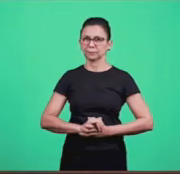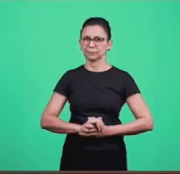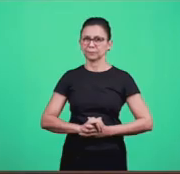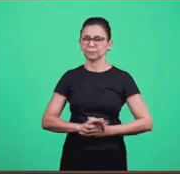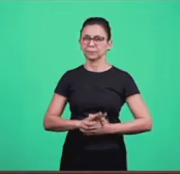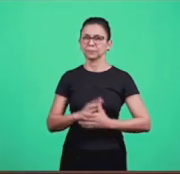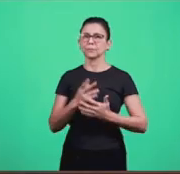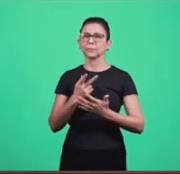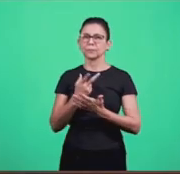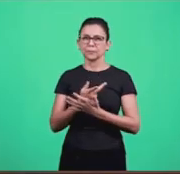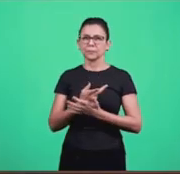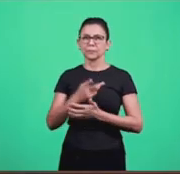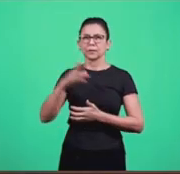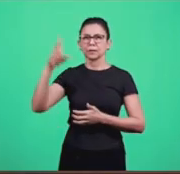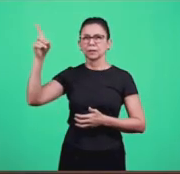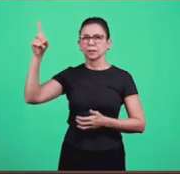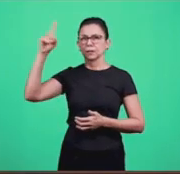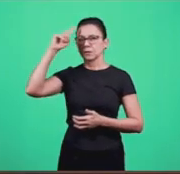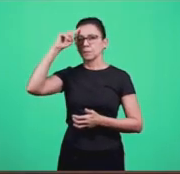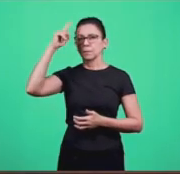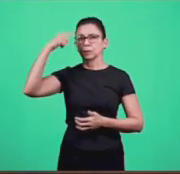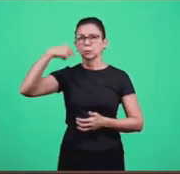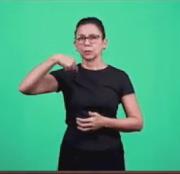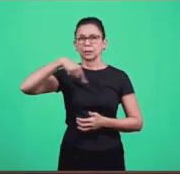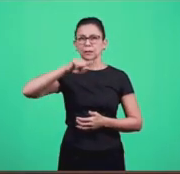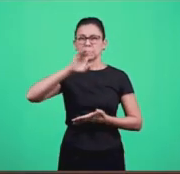Elías hable con Acab,